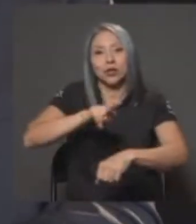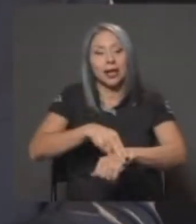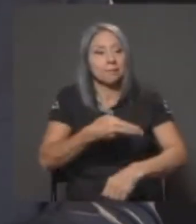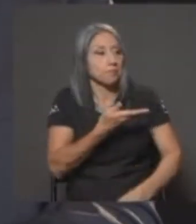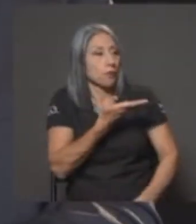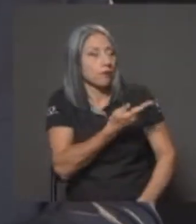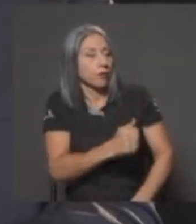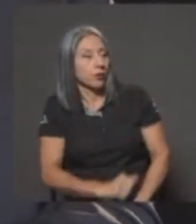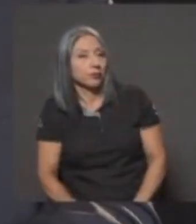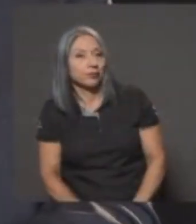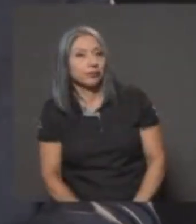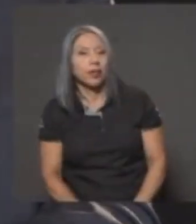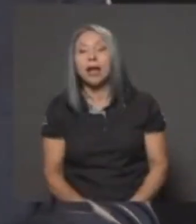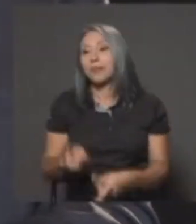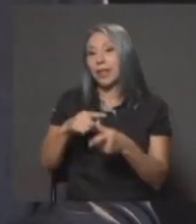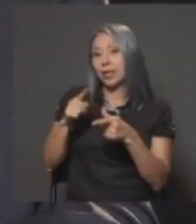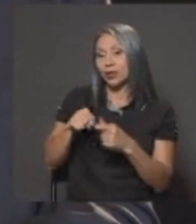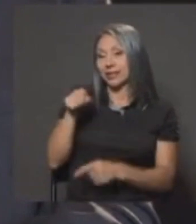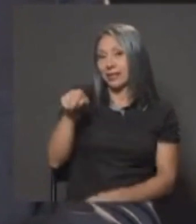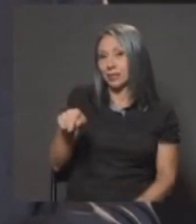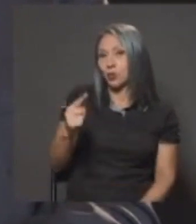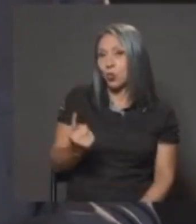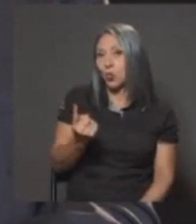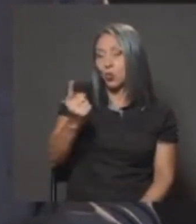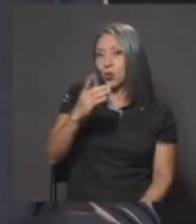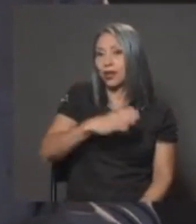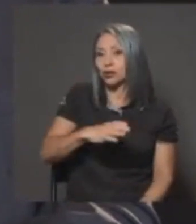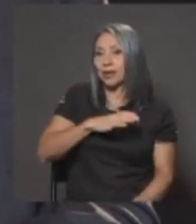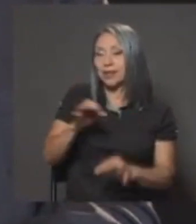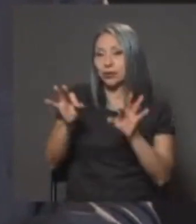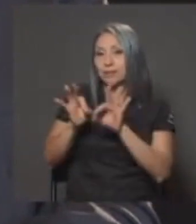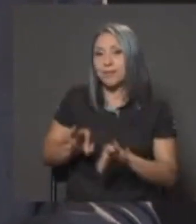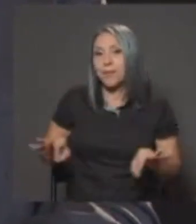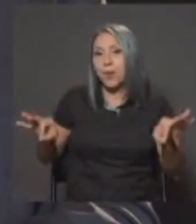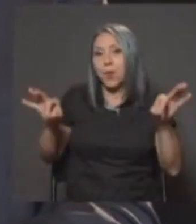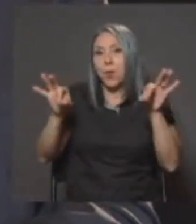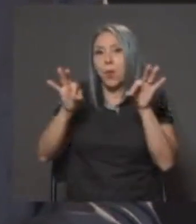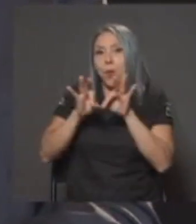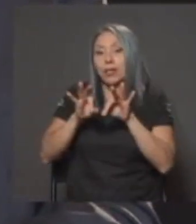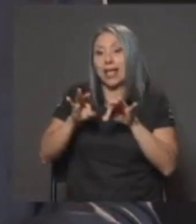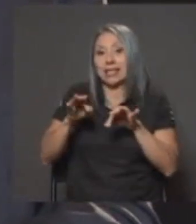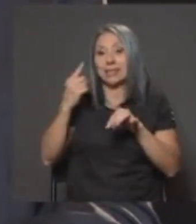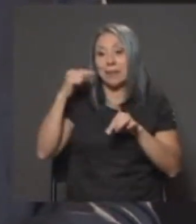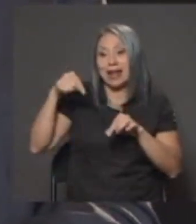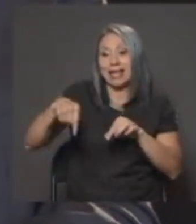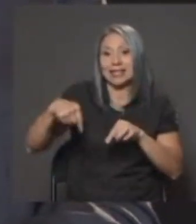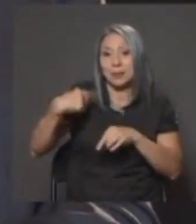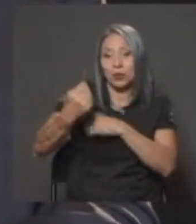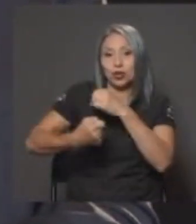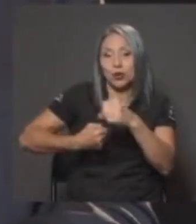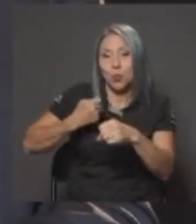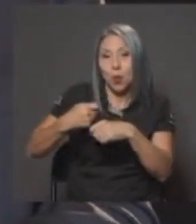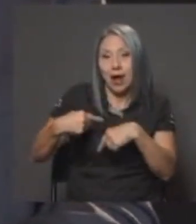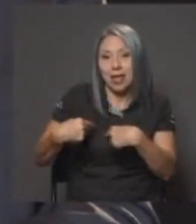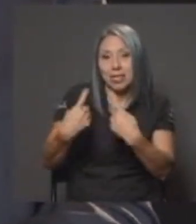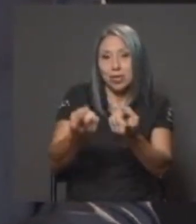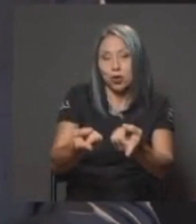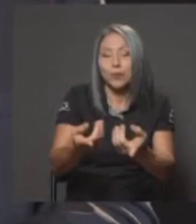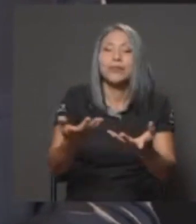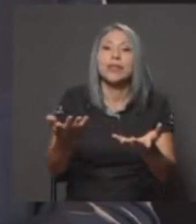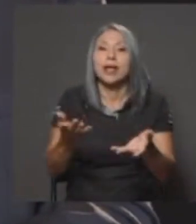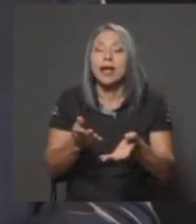Bueno, entonces eso, uno de los elementos, ¿verdad?, importantes para este próximo año es el hecho de